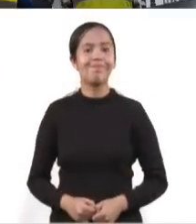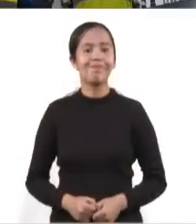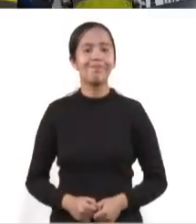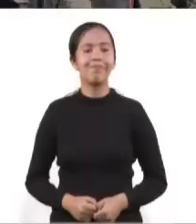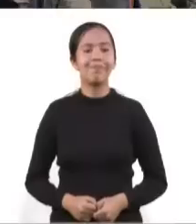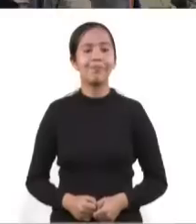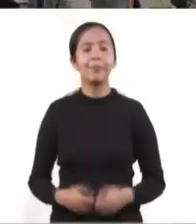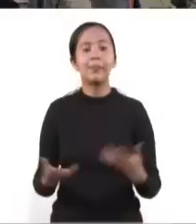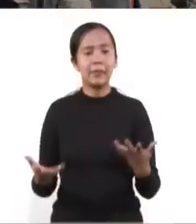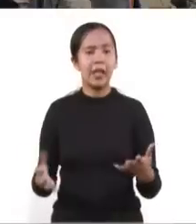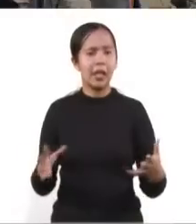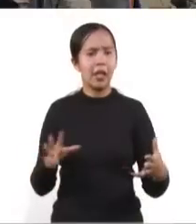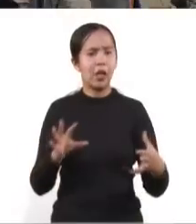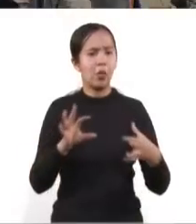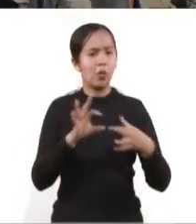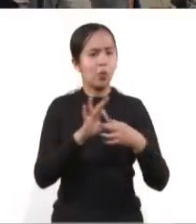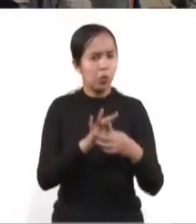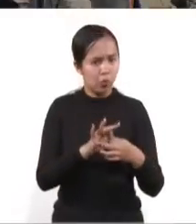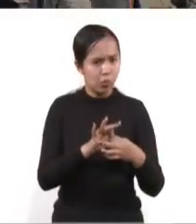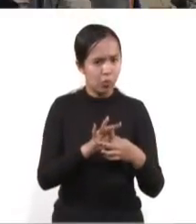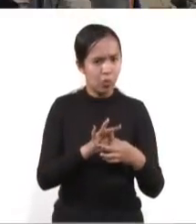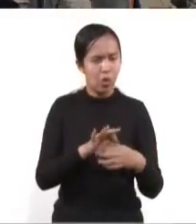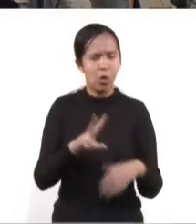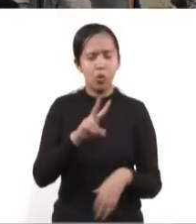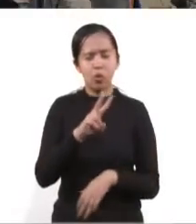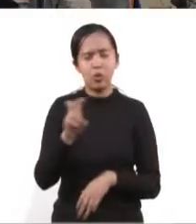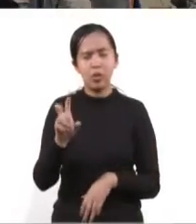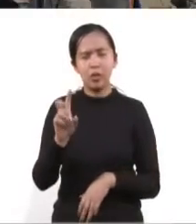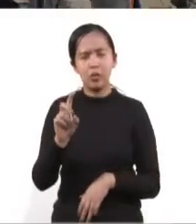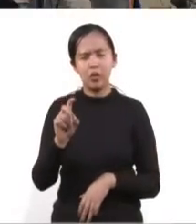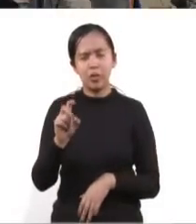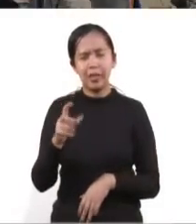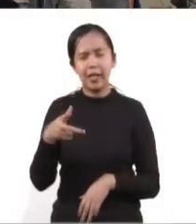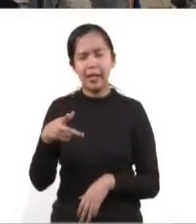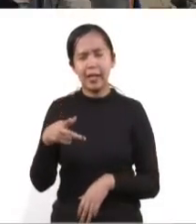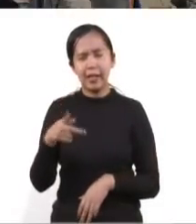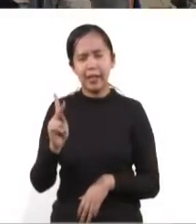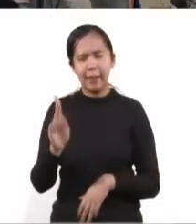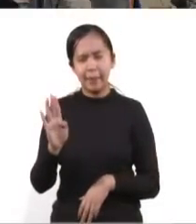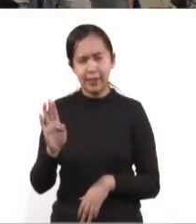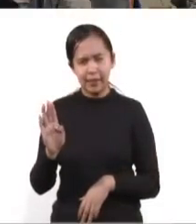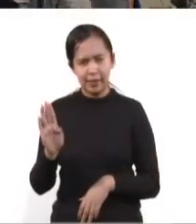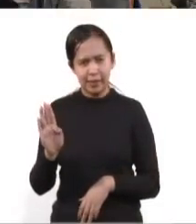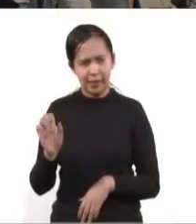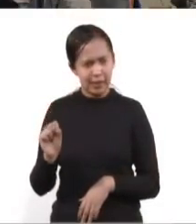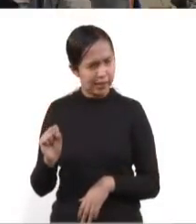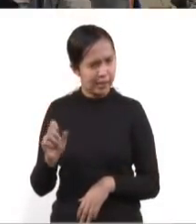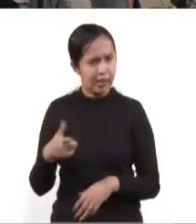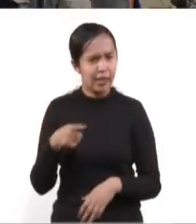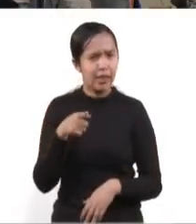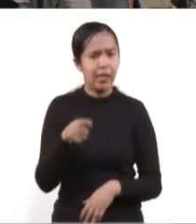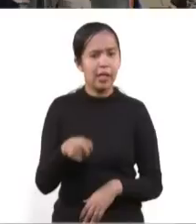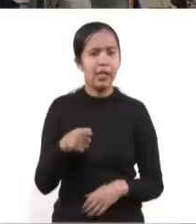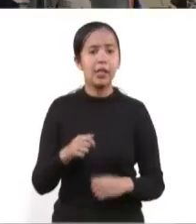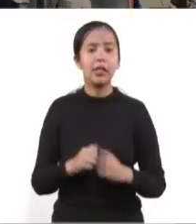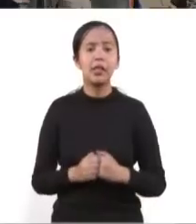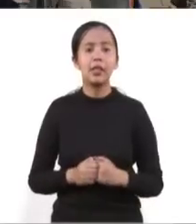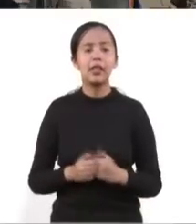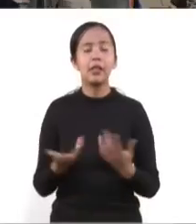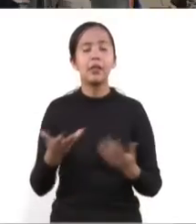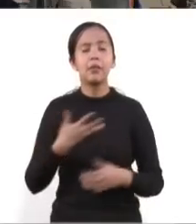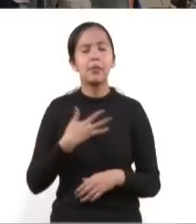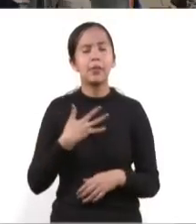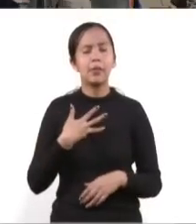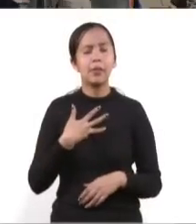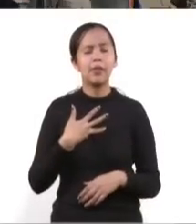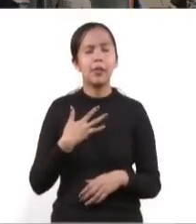La interconexión en 230 kV de Metro Energía con las subestaciones de CFE se llevó a